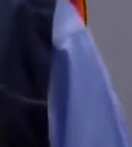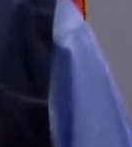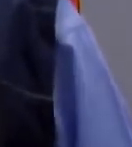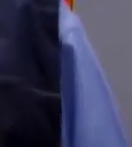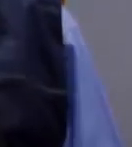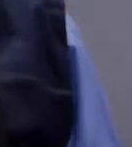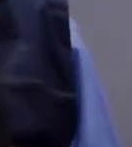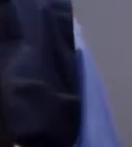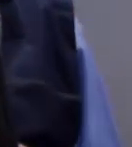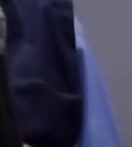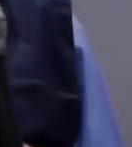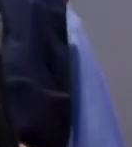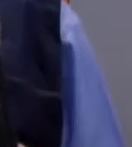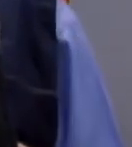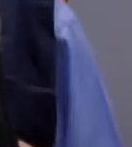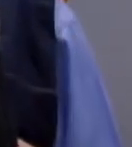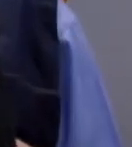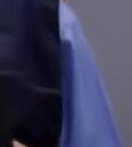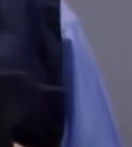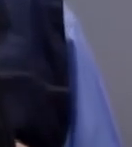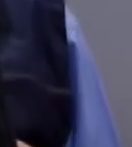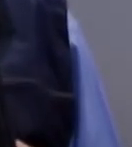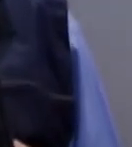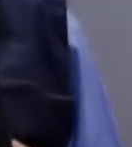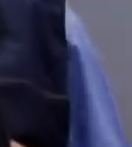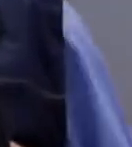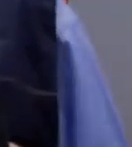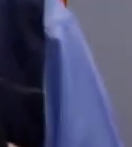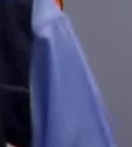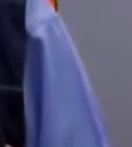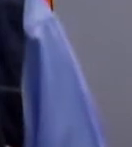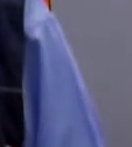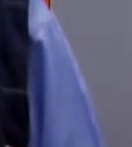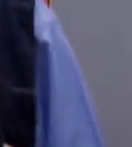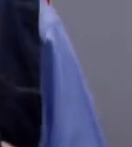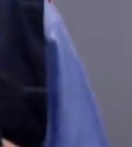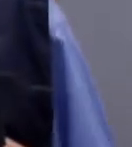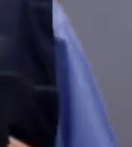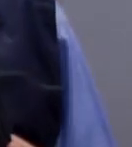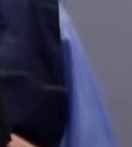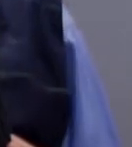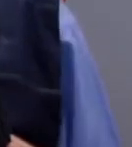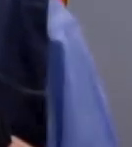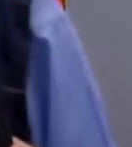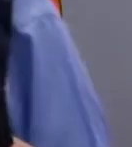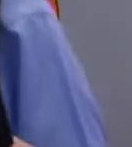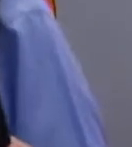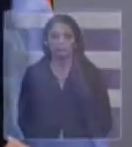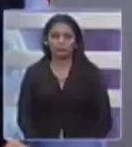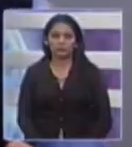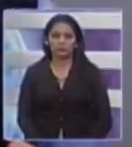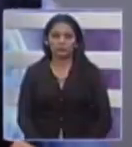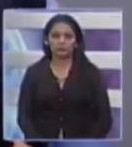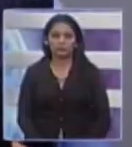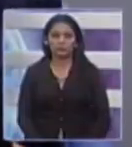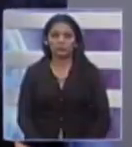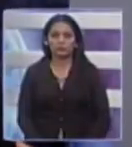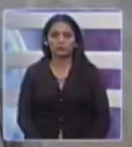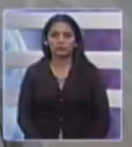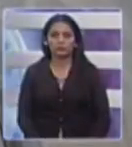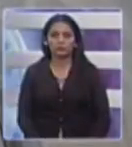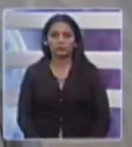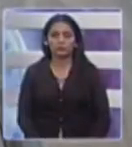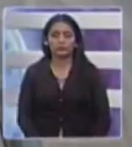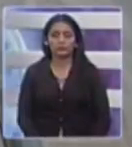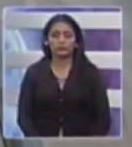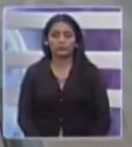conformado un equipo de abogados más potente aquí en la ciudad de Cuenca, con la finalidad de defender a la ciudad de Cuenca.